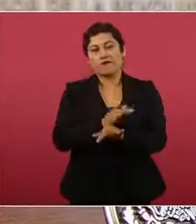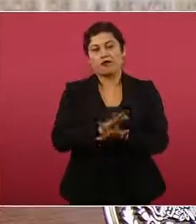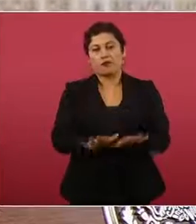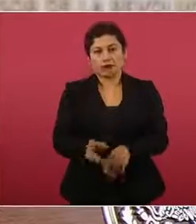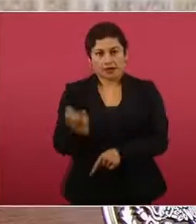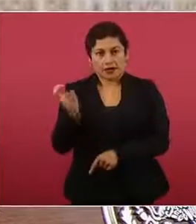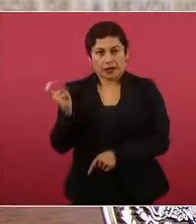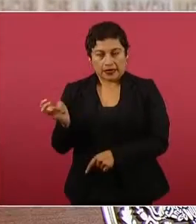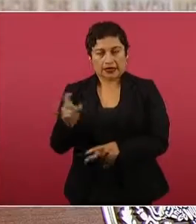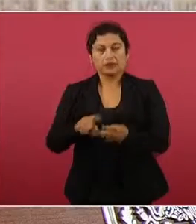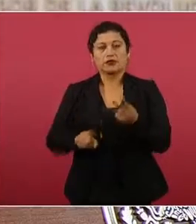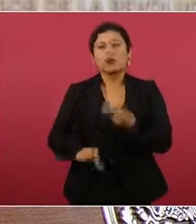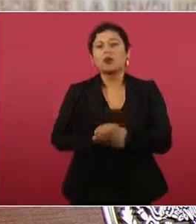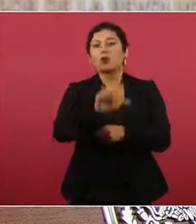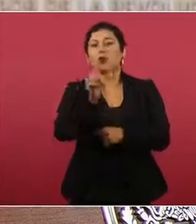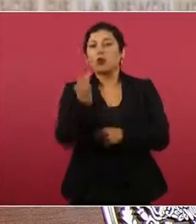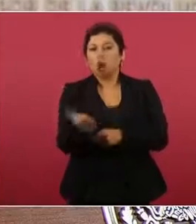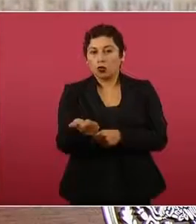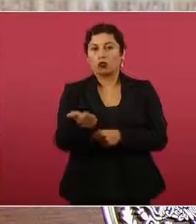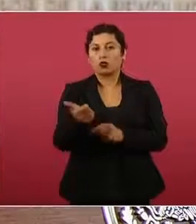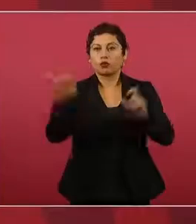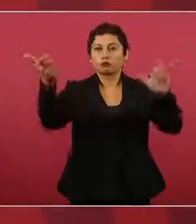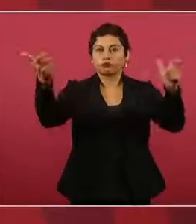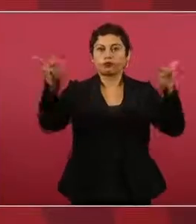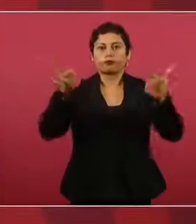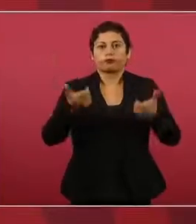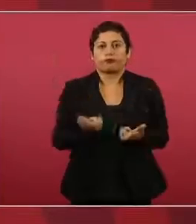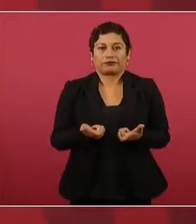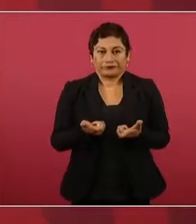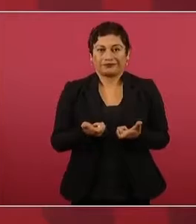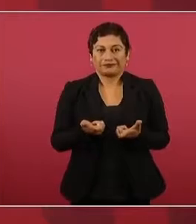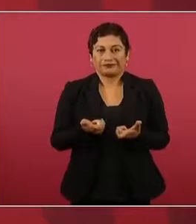otras fuentes de financiamiento.